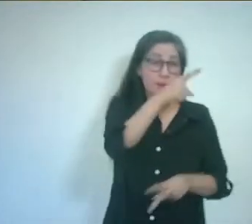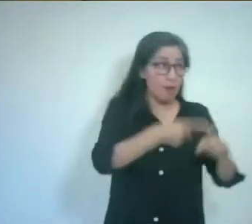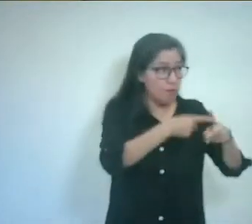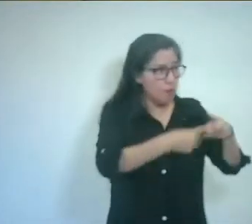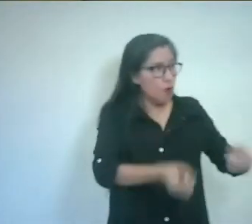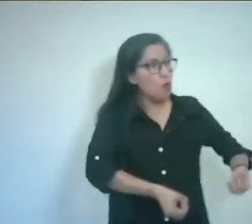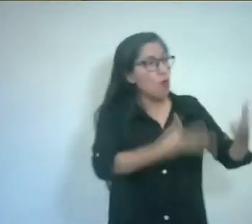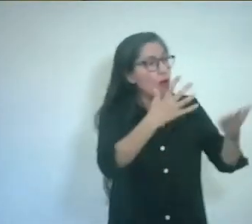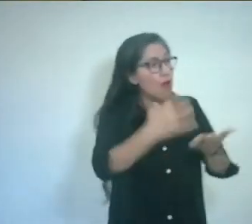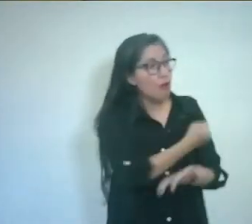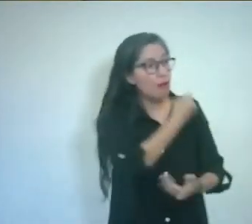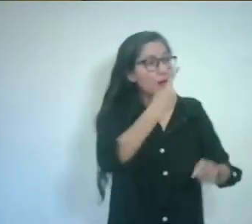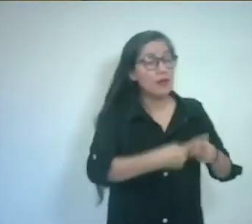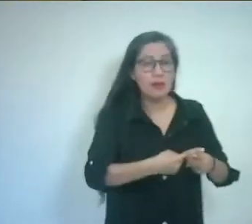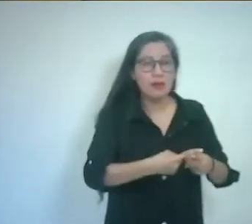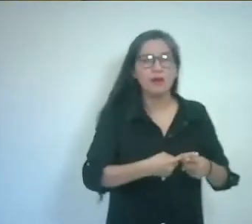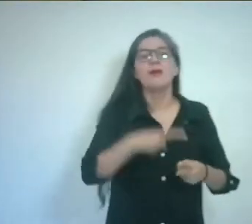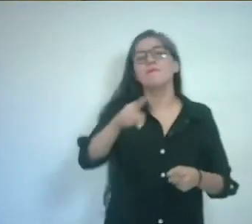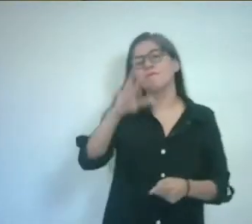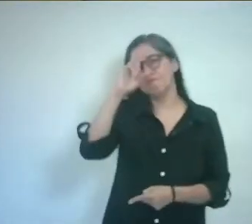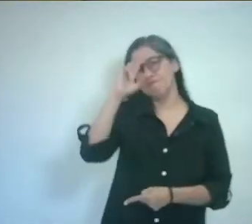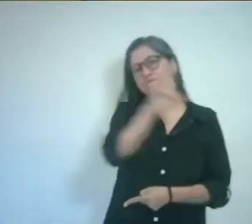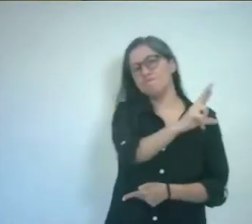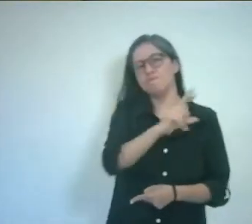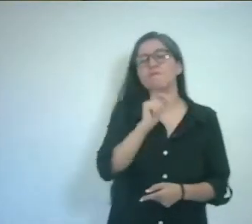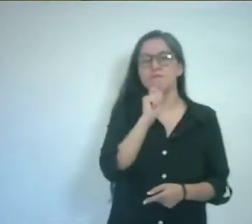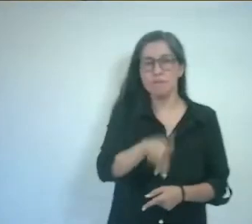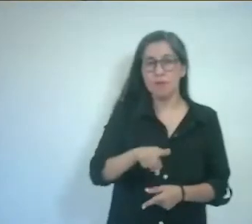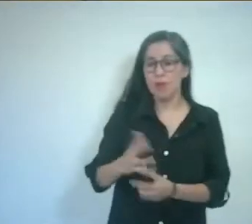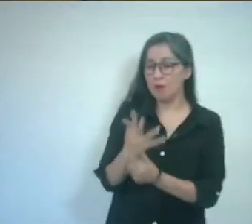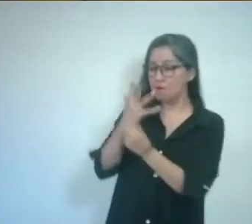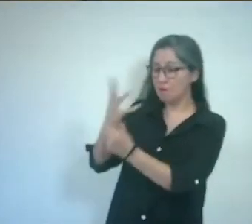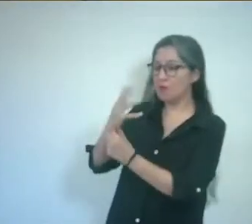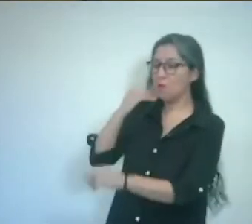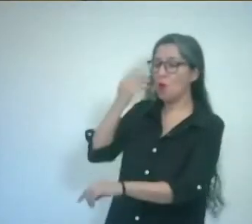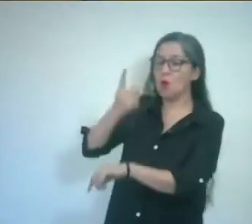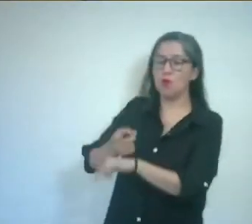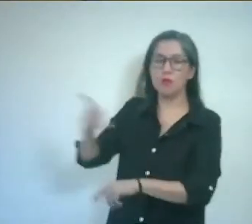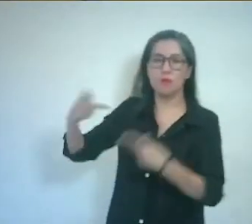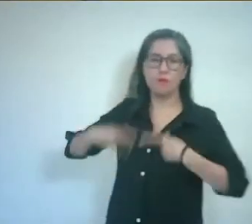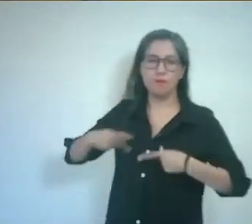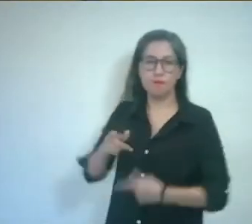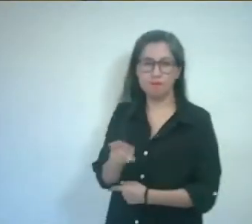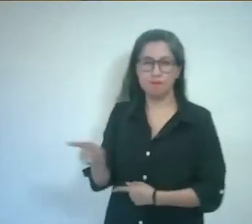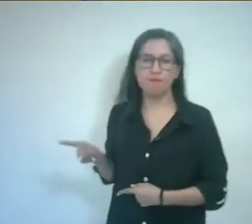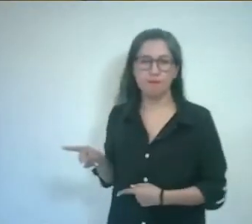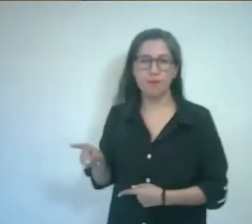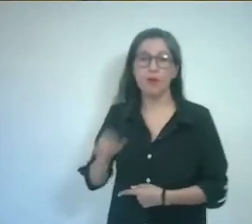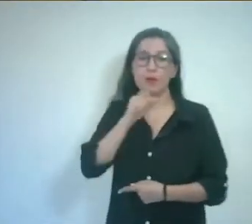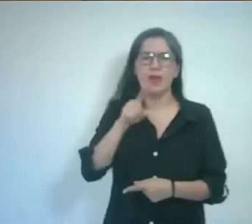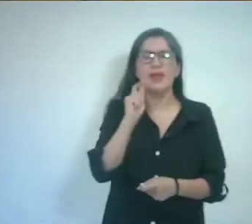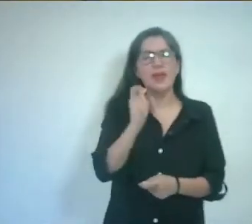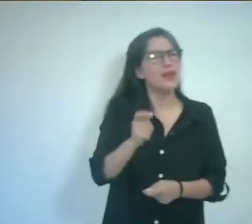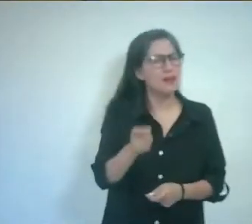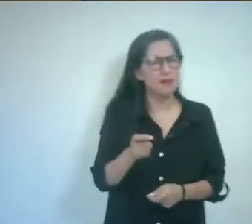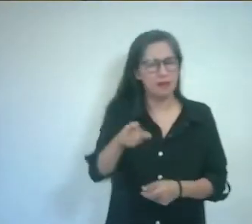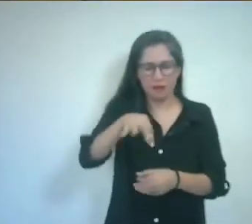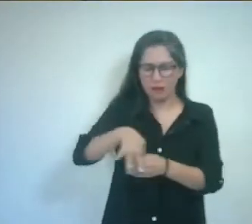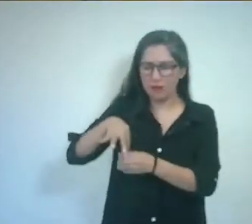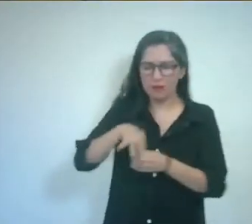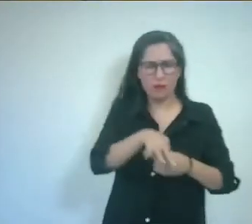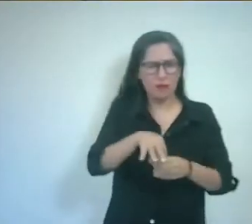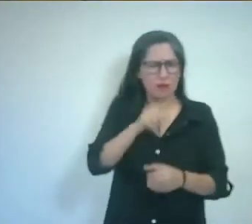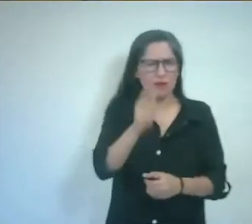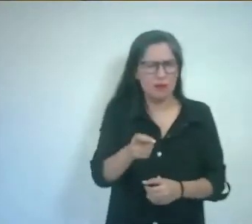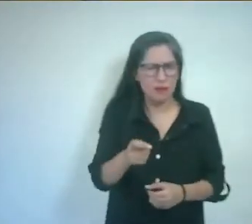porque serán reflejo de la voluntad ciudadana. Veamos a la jornada electoral como lo que es, el espacio que se ha diseñado en un